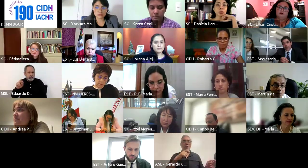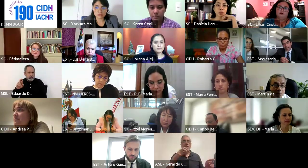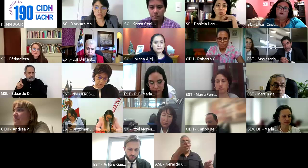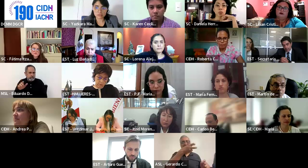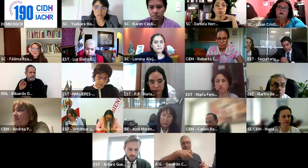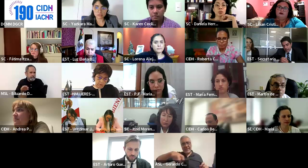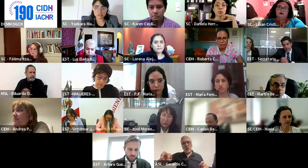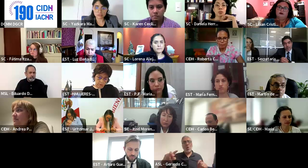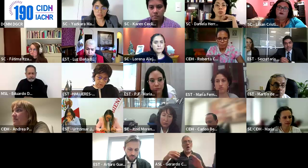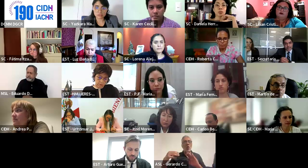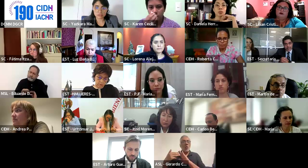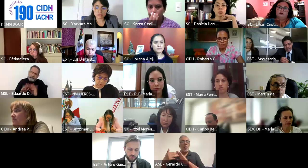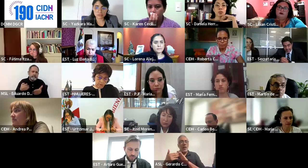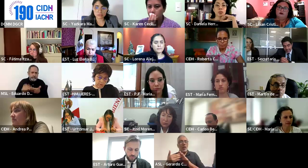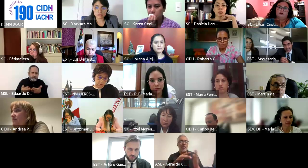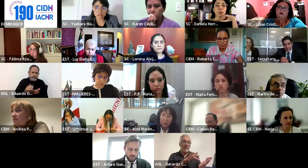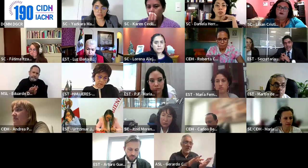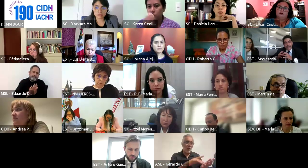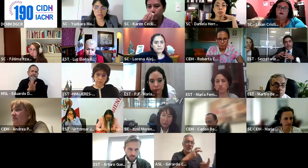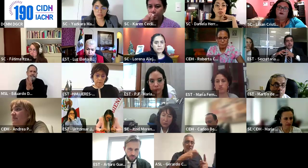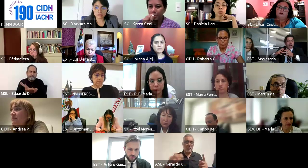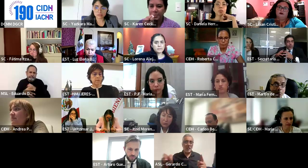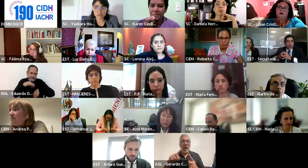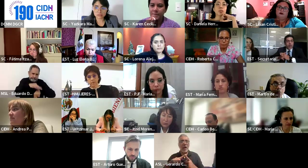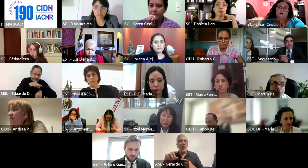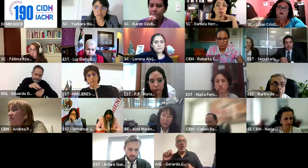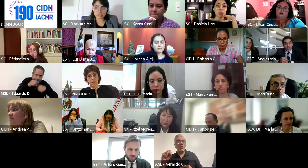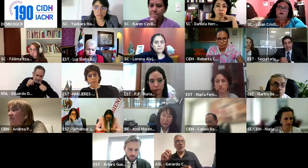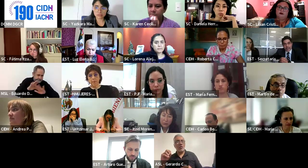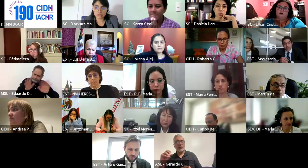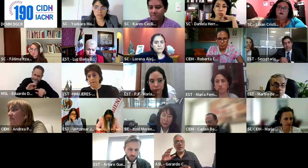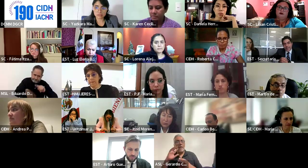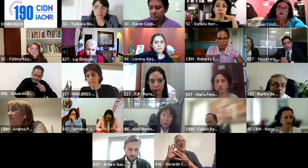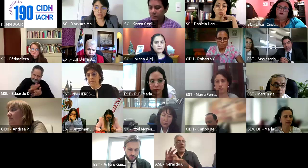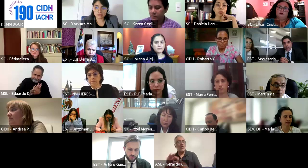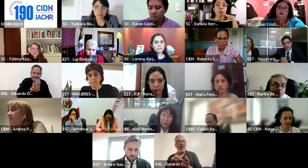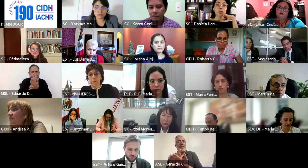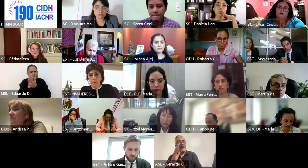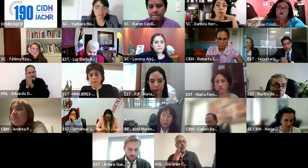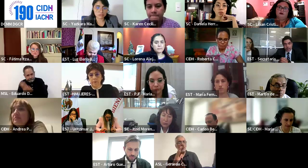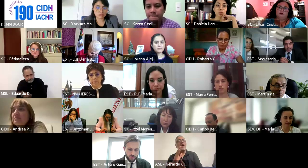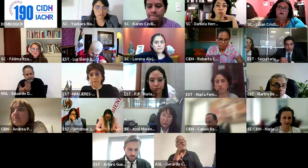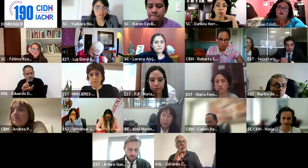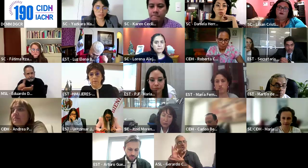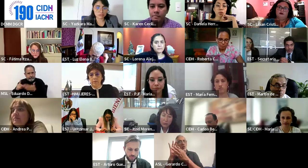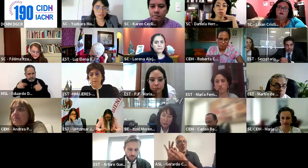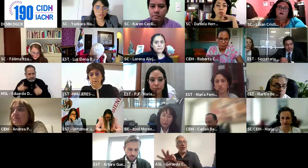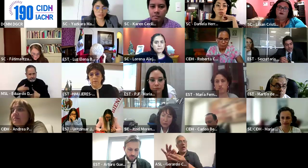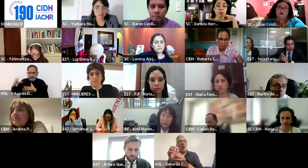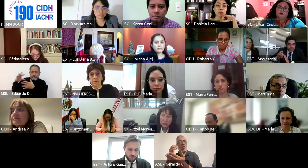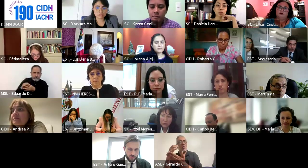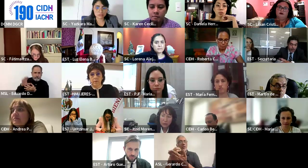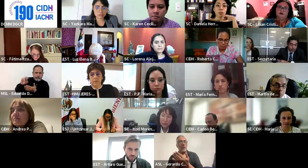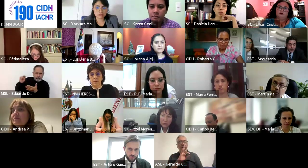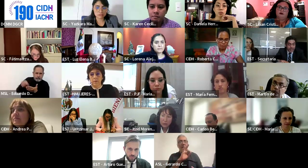modelo de médico asistencialista, a un modelo basado en derechos en base a la convención. La propia